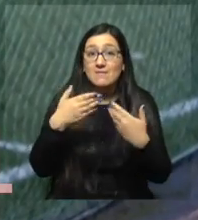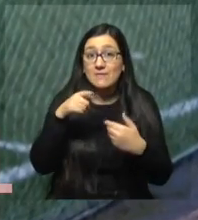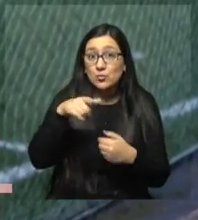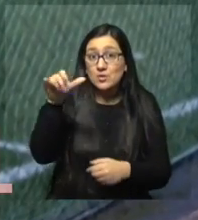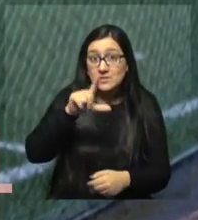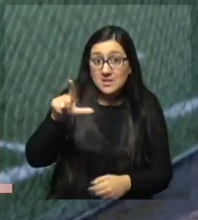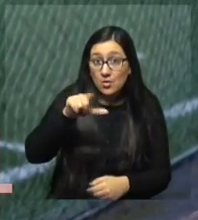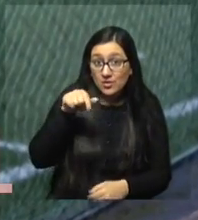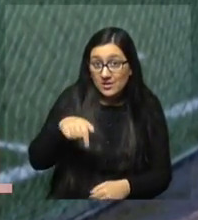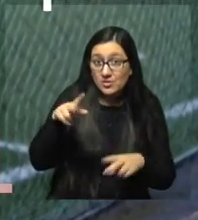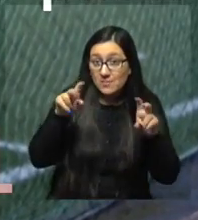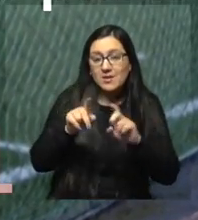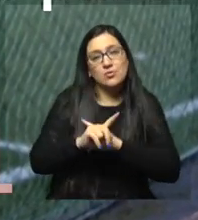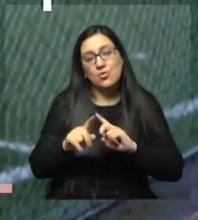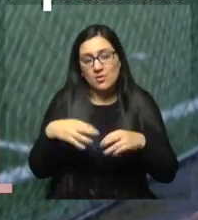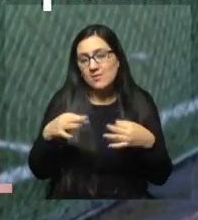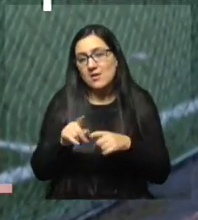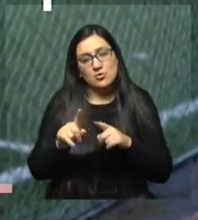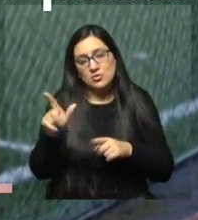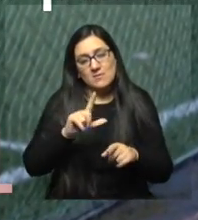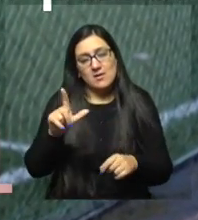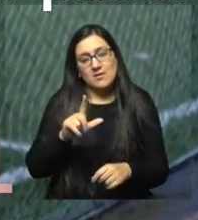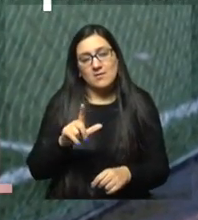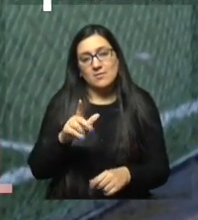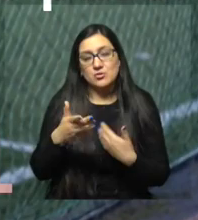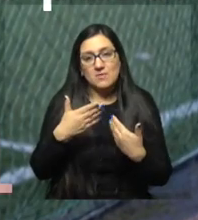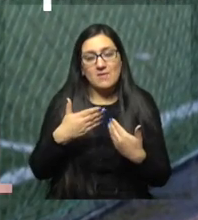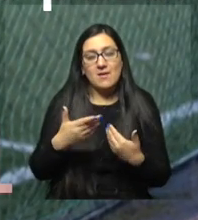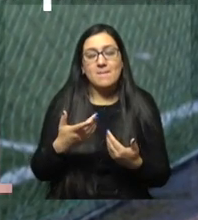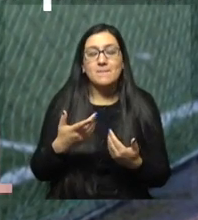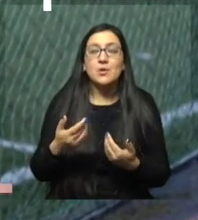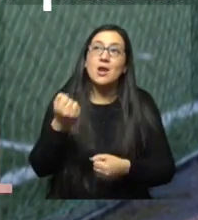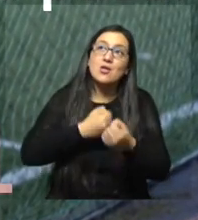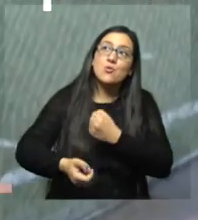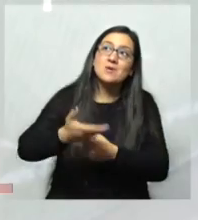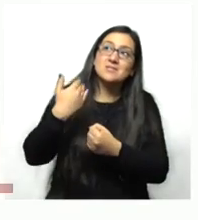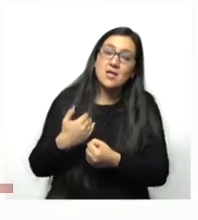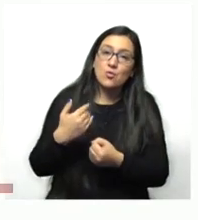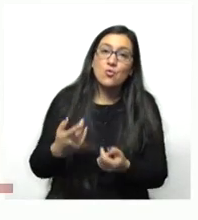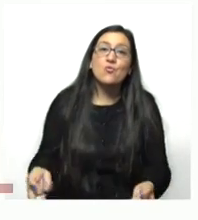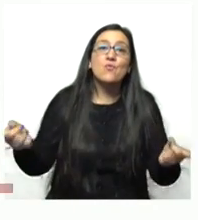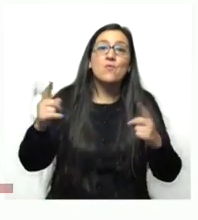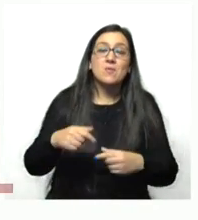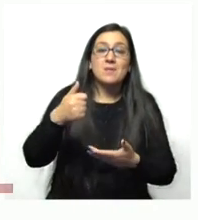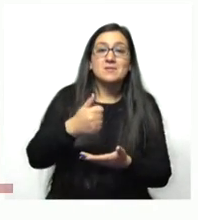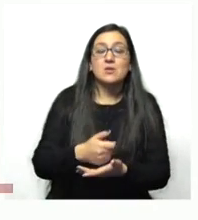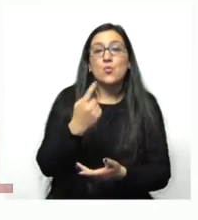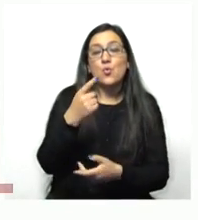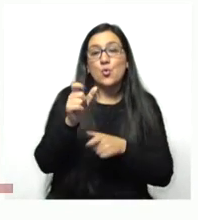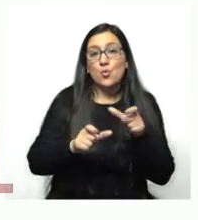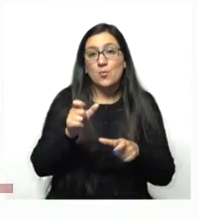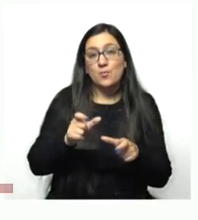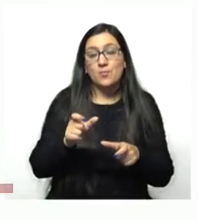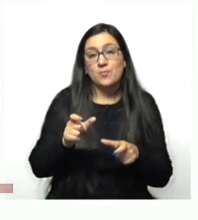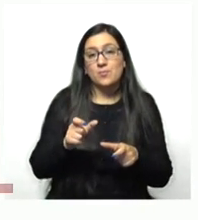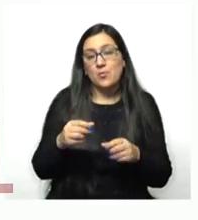hablaba. El año pasado, a partir de la pandemia y como volver a la presencialidad, unos compañeros y yo fundamos